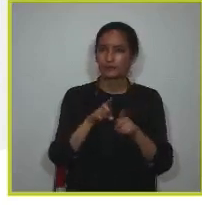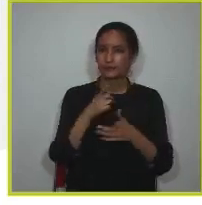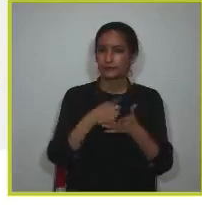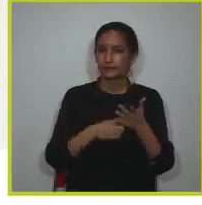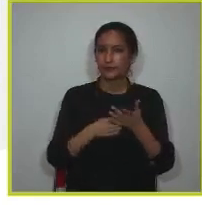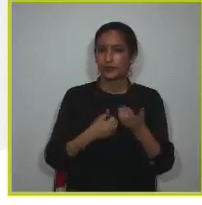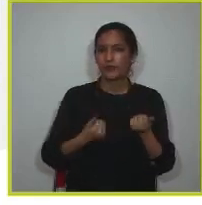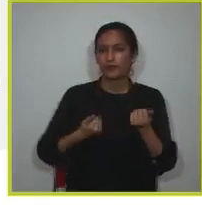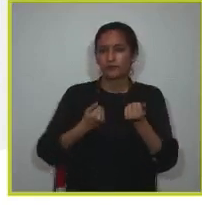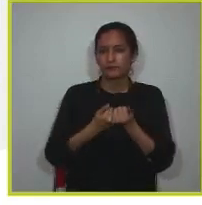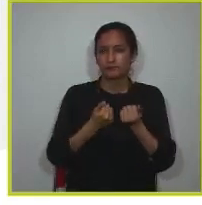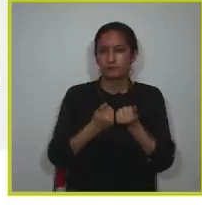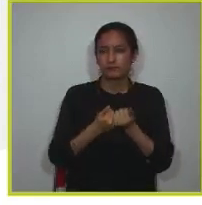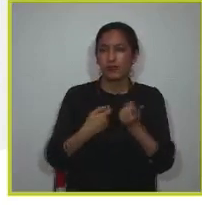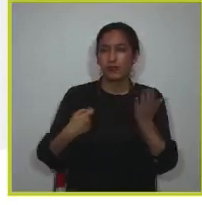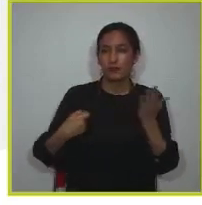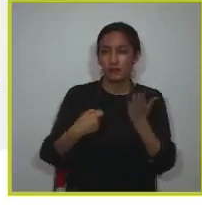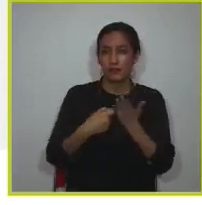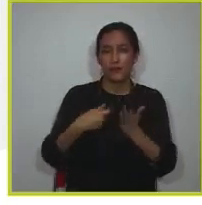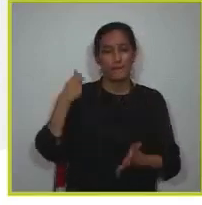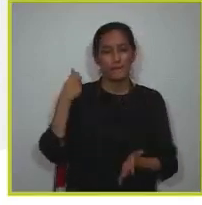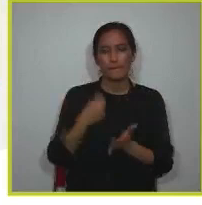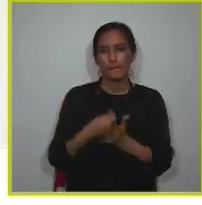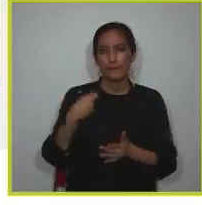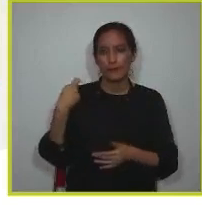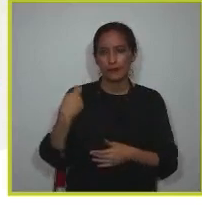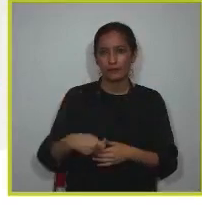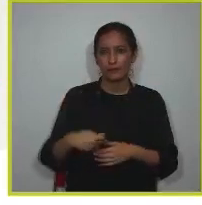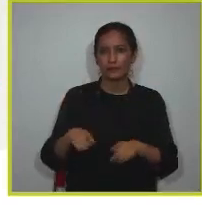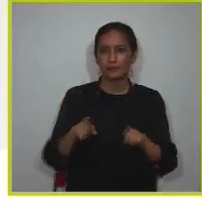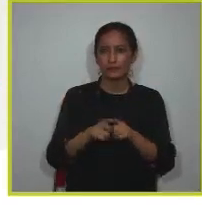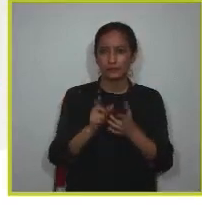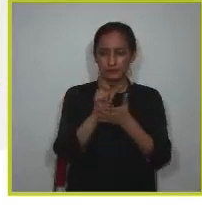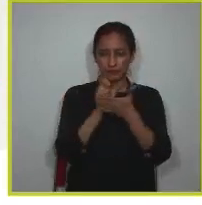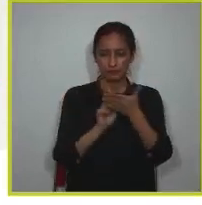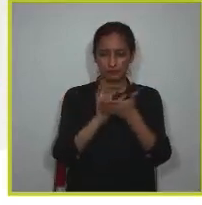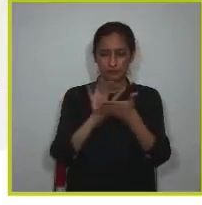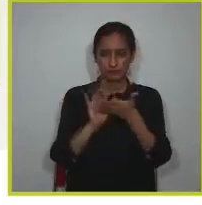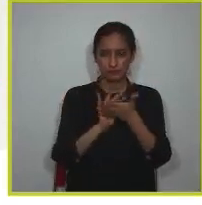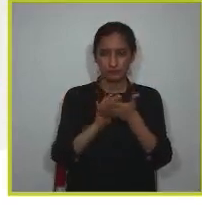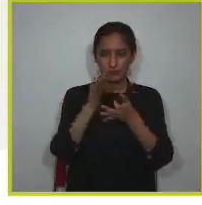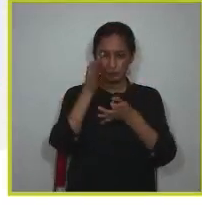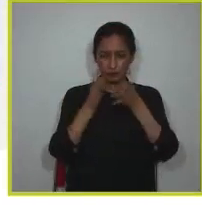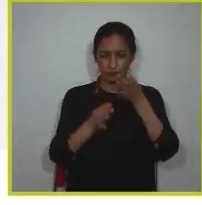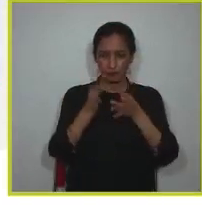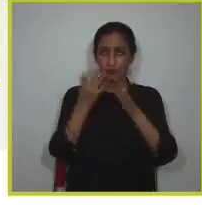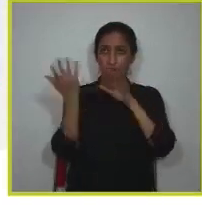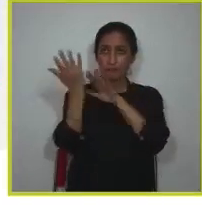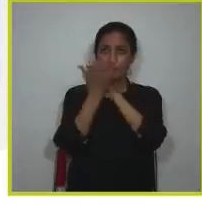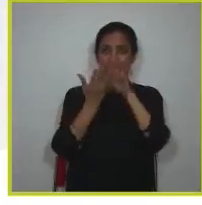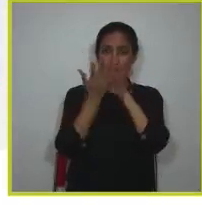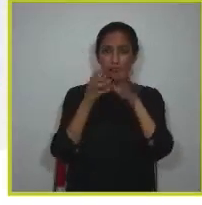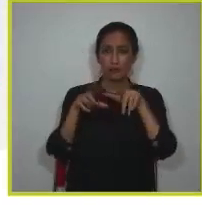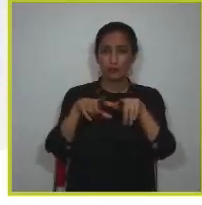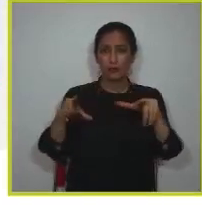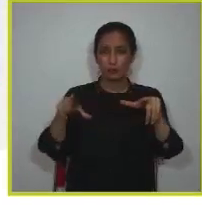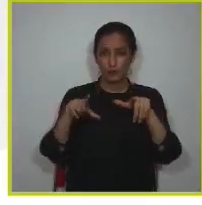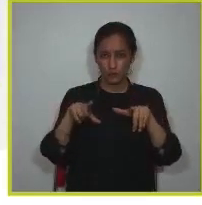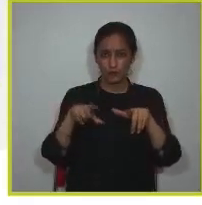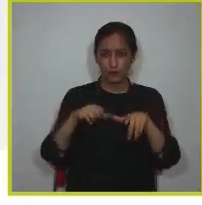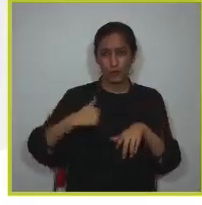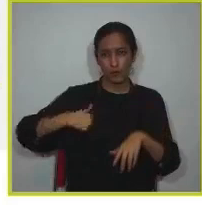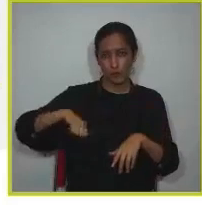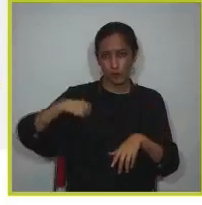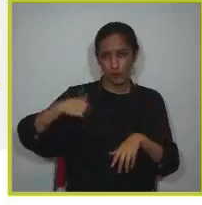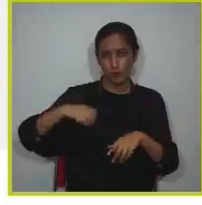esfuerzo técnico que es la multa con la calculadora de ocultas para entidades de fiscalización ambiental locales Es decir para las